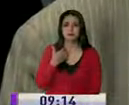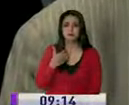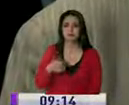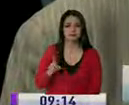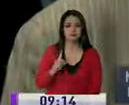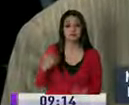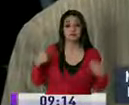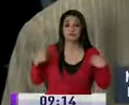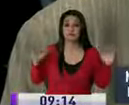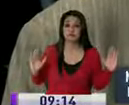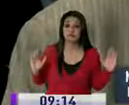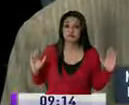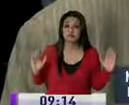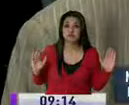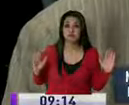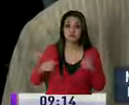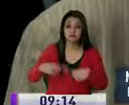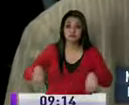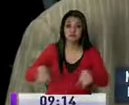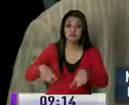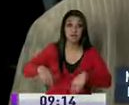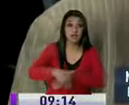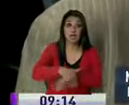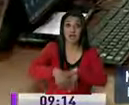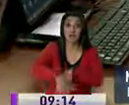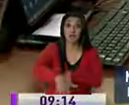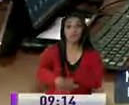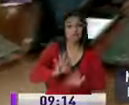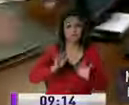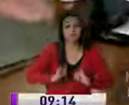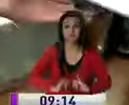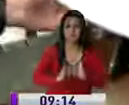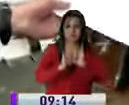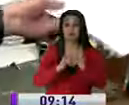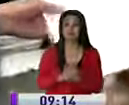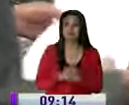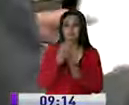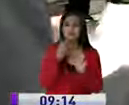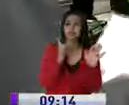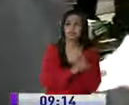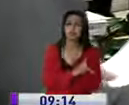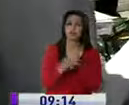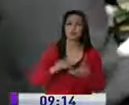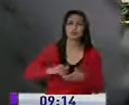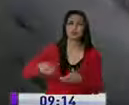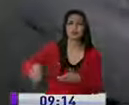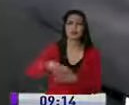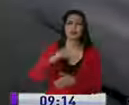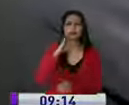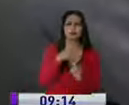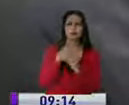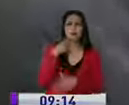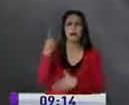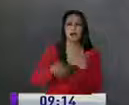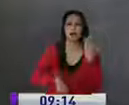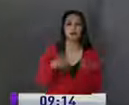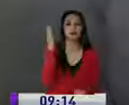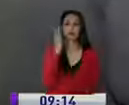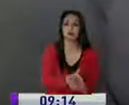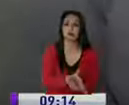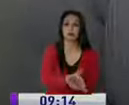repito, a tomar como mesa de diálogo las calles de la ciudad. Con esta demanda lo que busca la Confederación es la suspensión